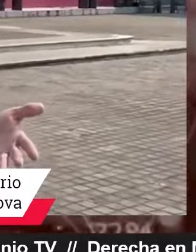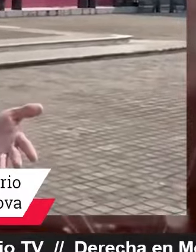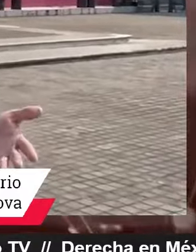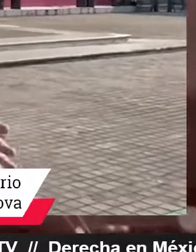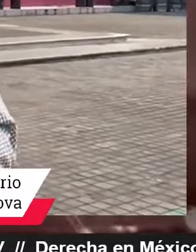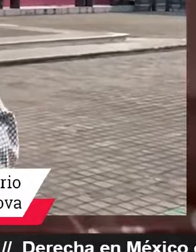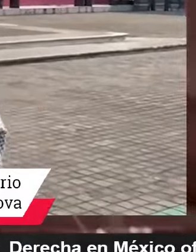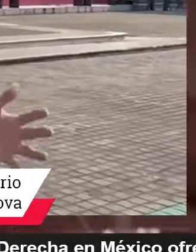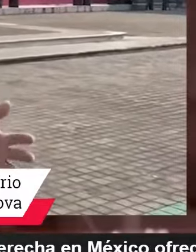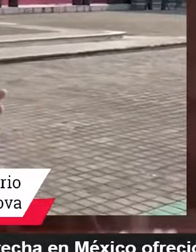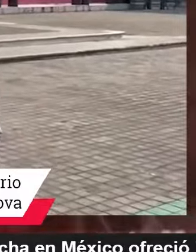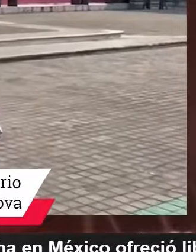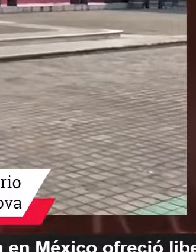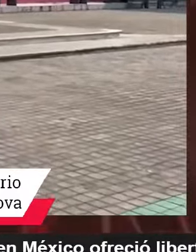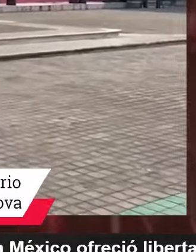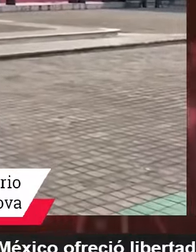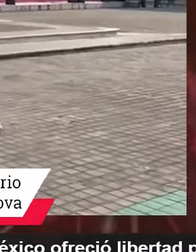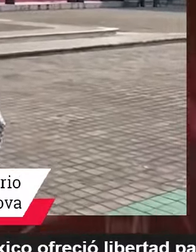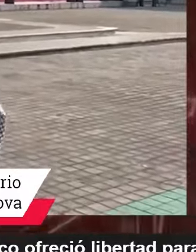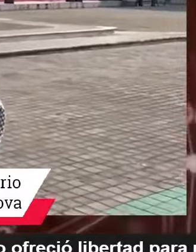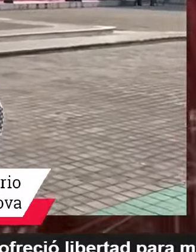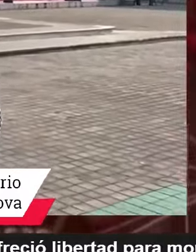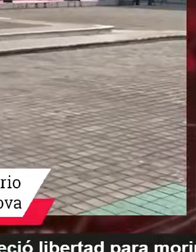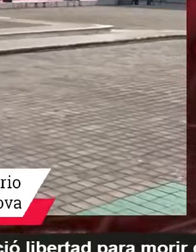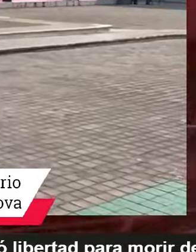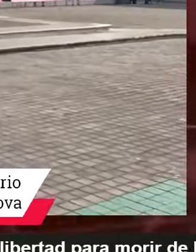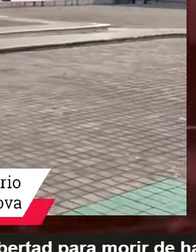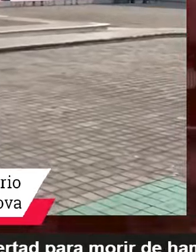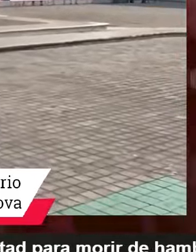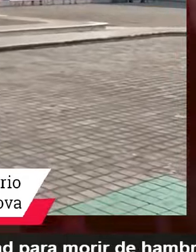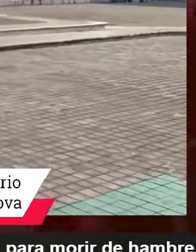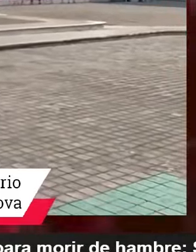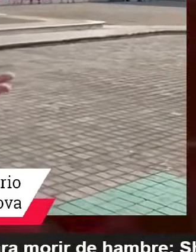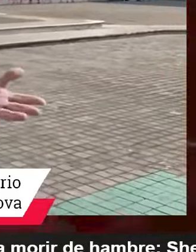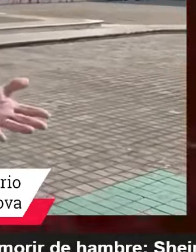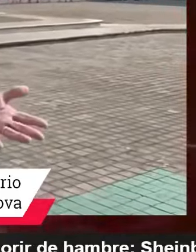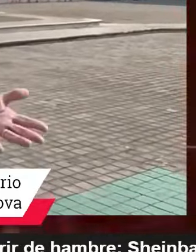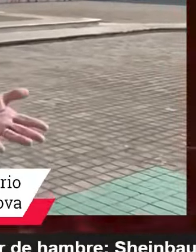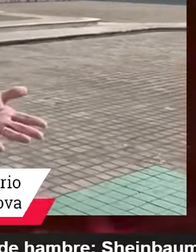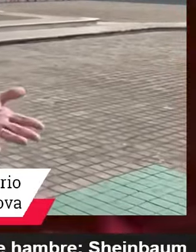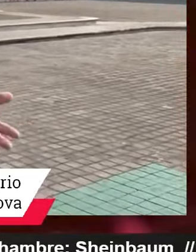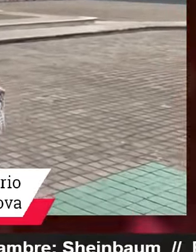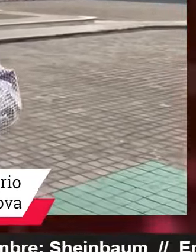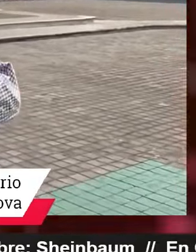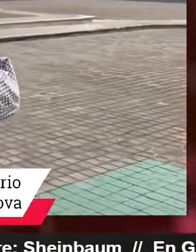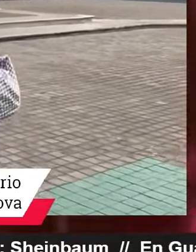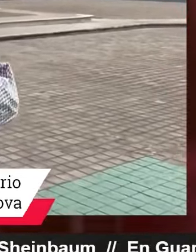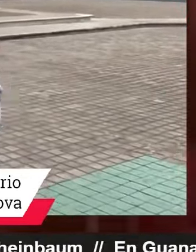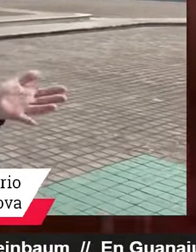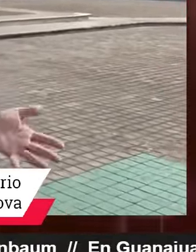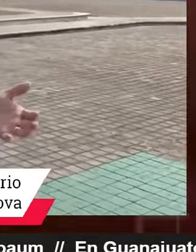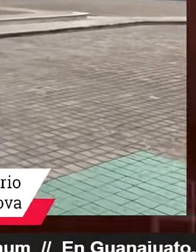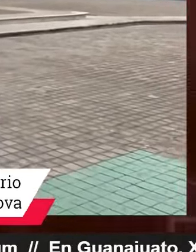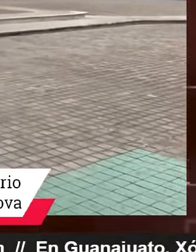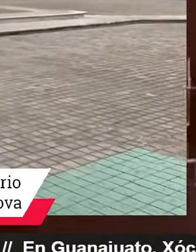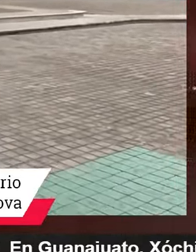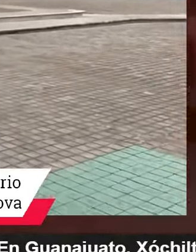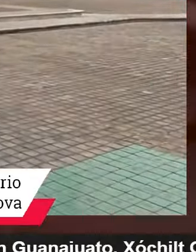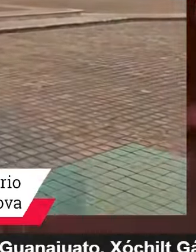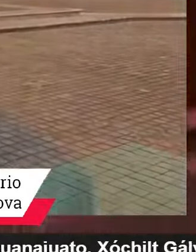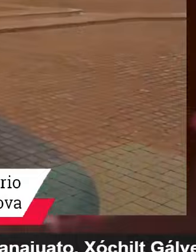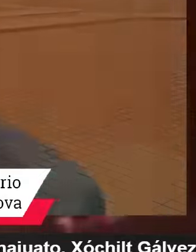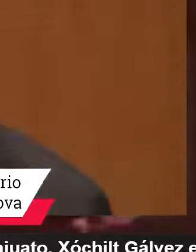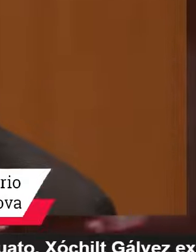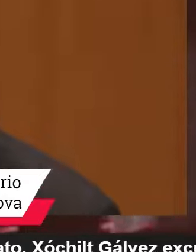y por eso se les pagaba dinero para que dijeran que esas contrataciones eran hechas Eh pues eh en el